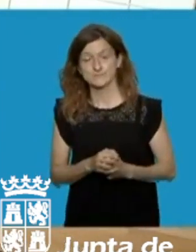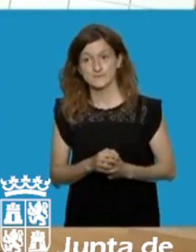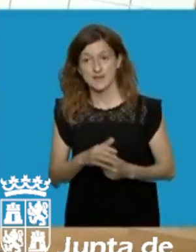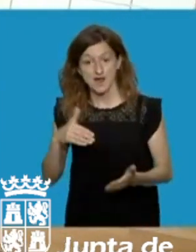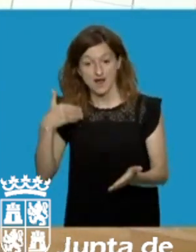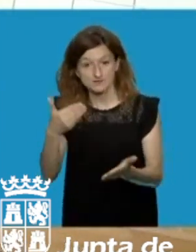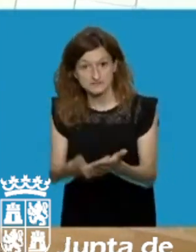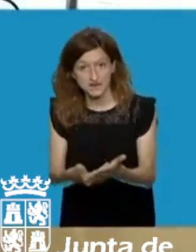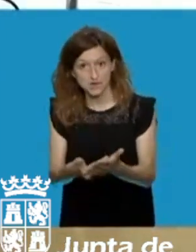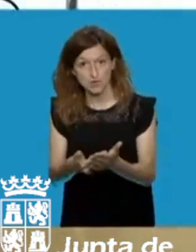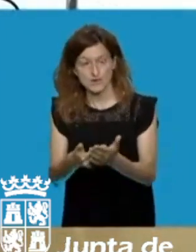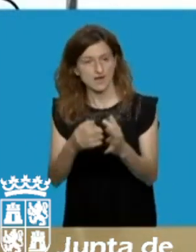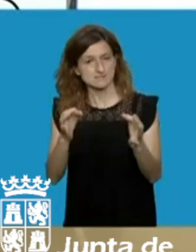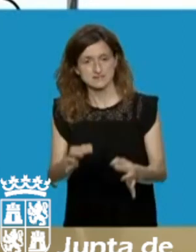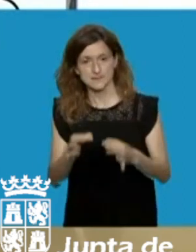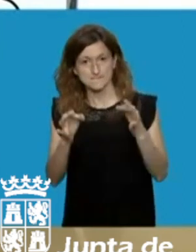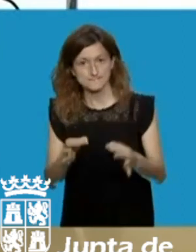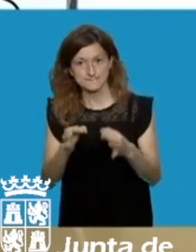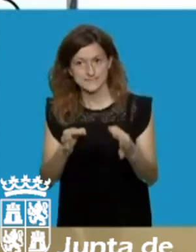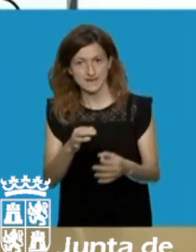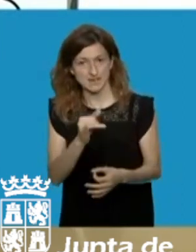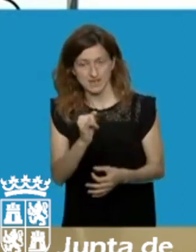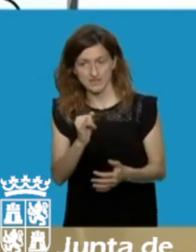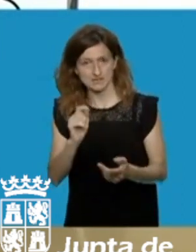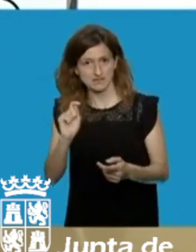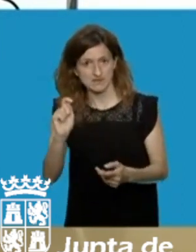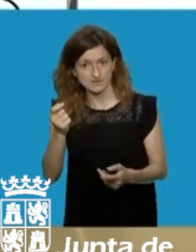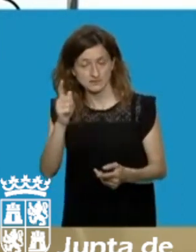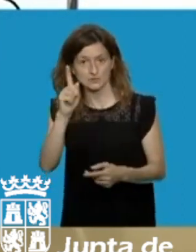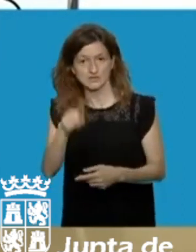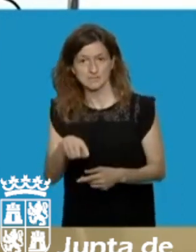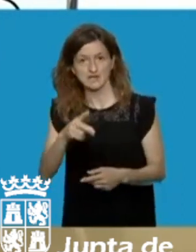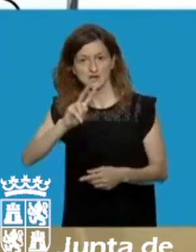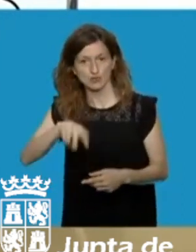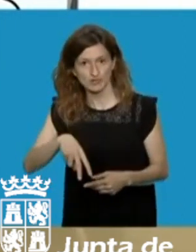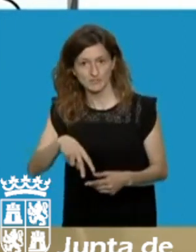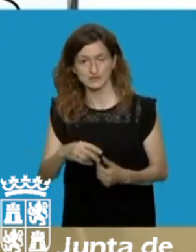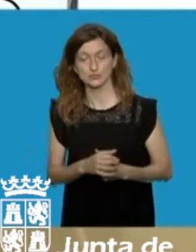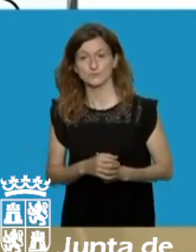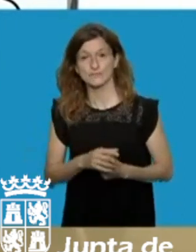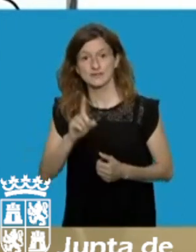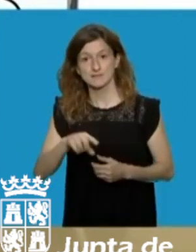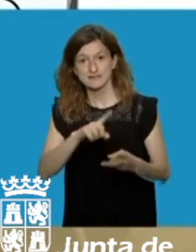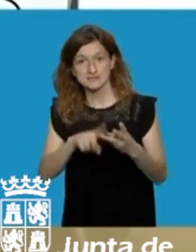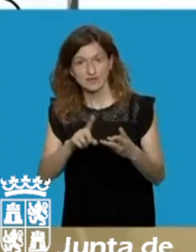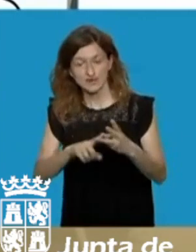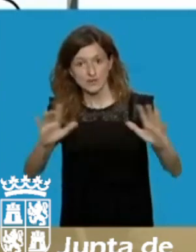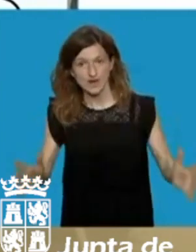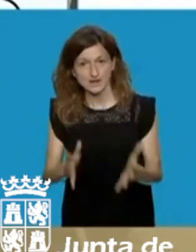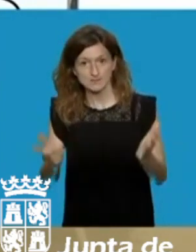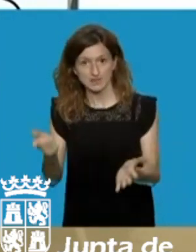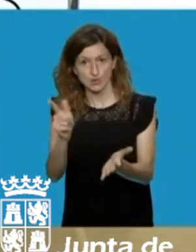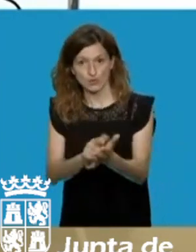fecha, siempre han estado muy presentes y siempre van a merecer nuestro más sincero reconocimiento. Y, en tercer lugar, animándoos a estar otra vez aquí de